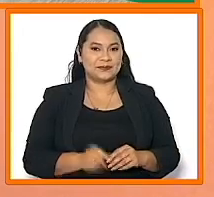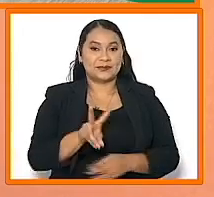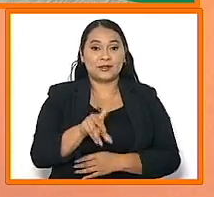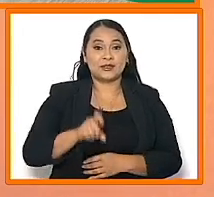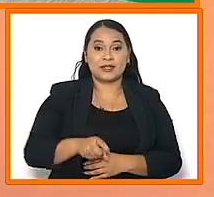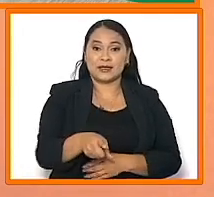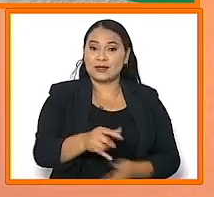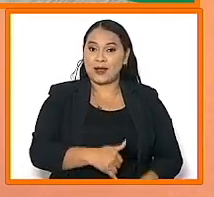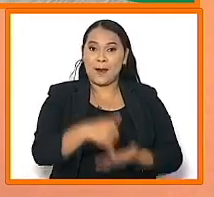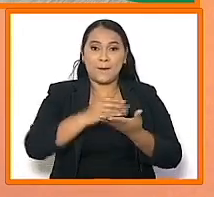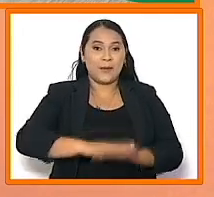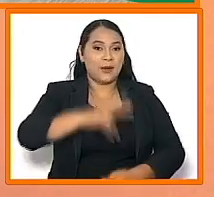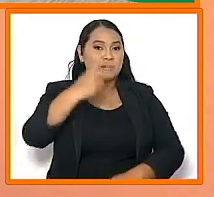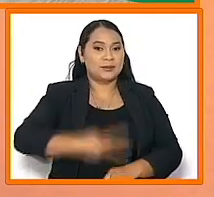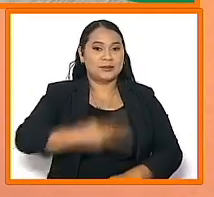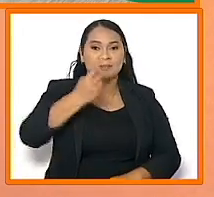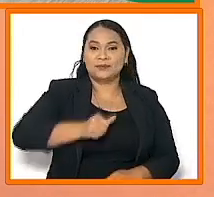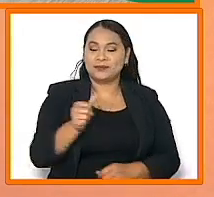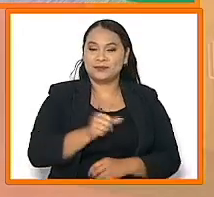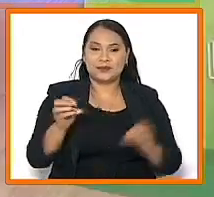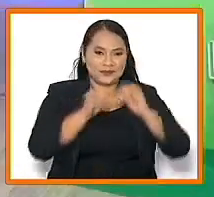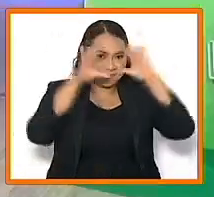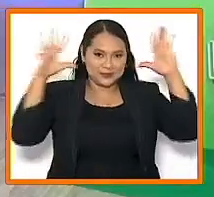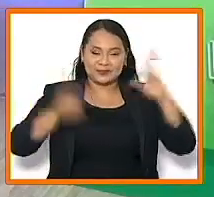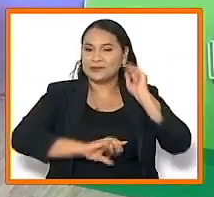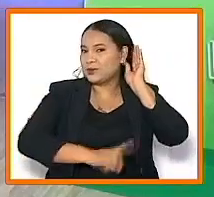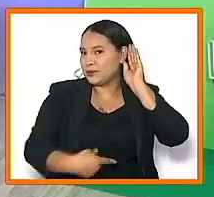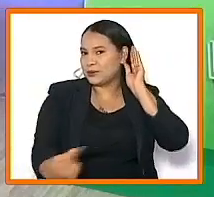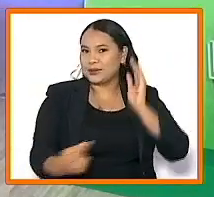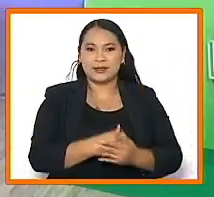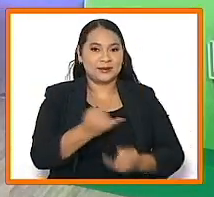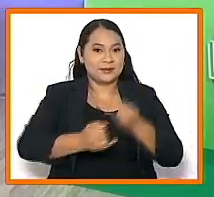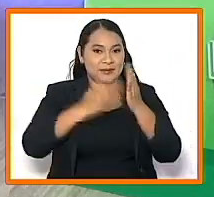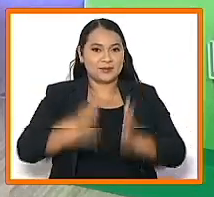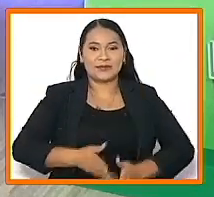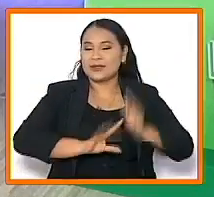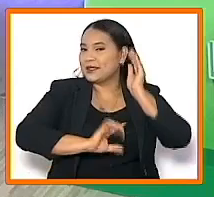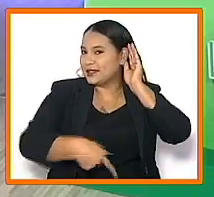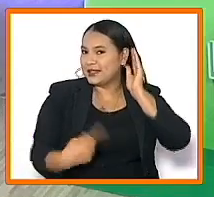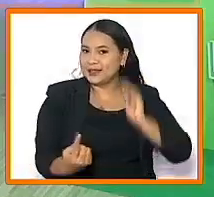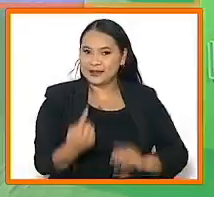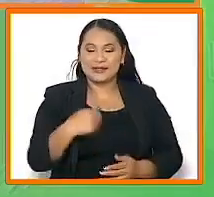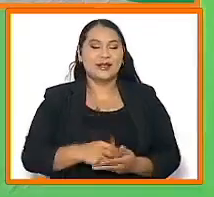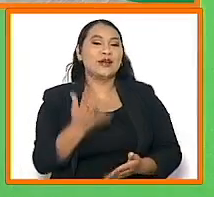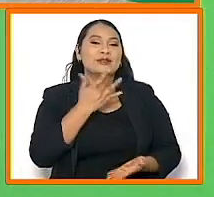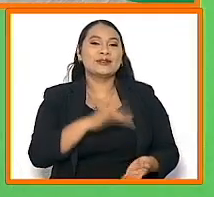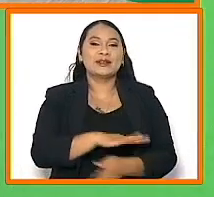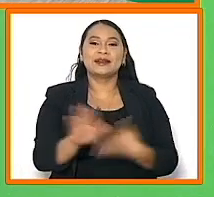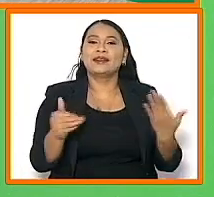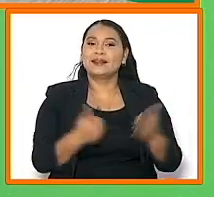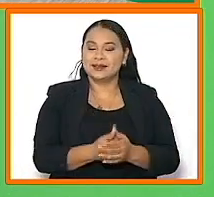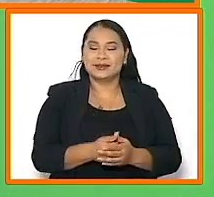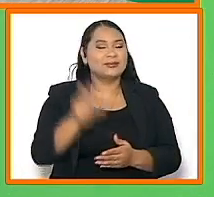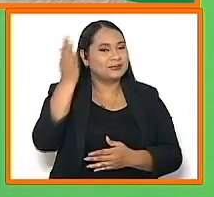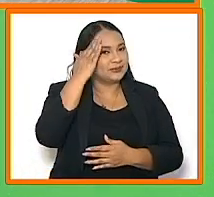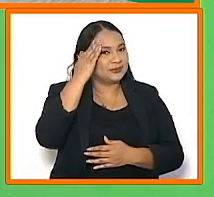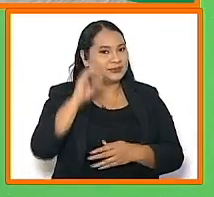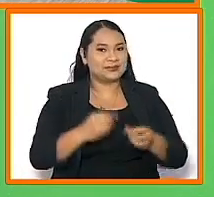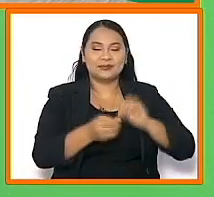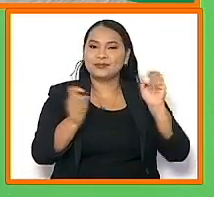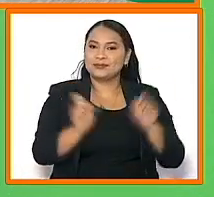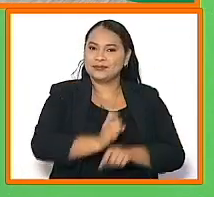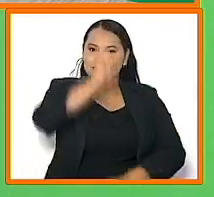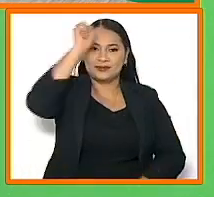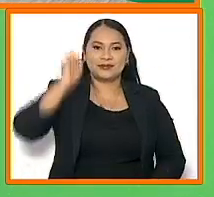2X, tu premio se multiplica por 2 esta mañana en Diaria. Si sos parte de nuestros jugadores para más uno, muchísima suerte, porque se viene su número ganador.